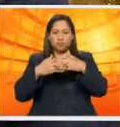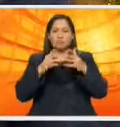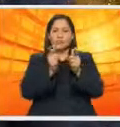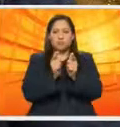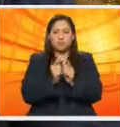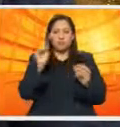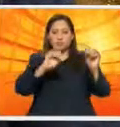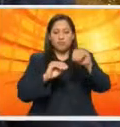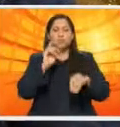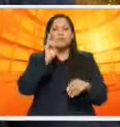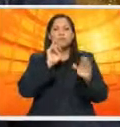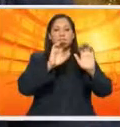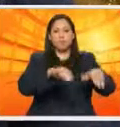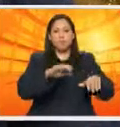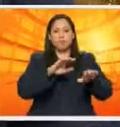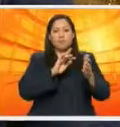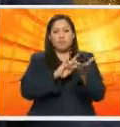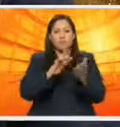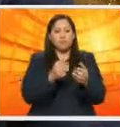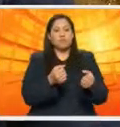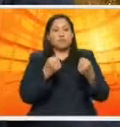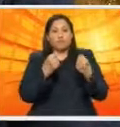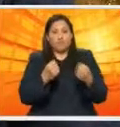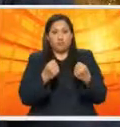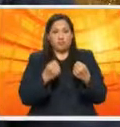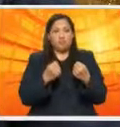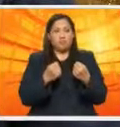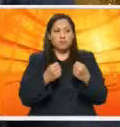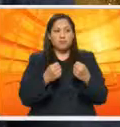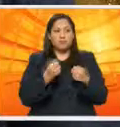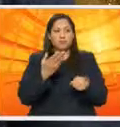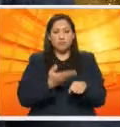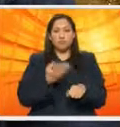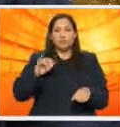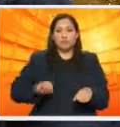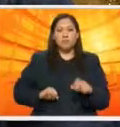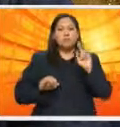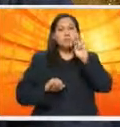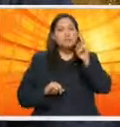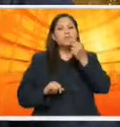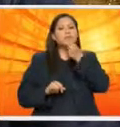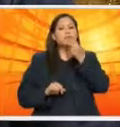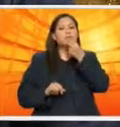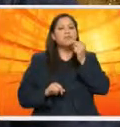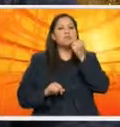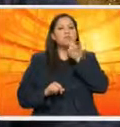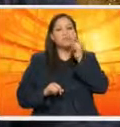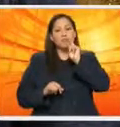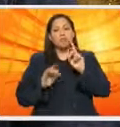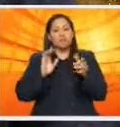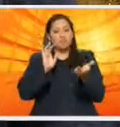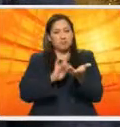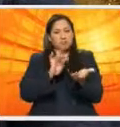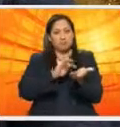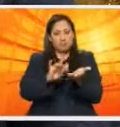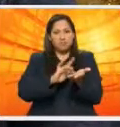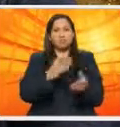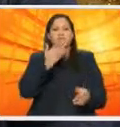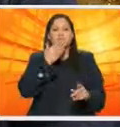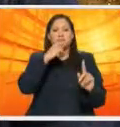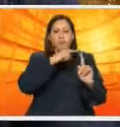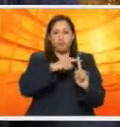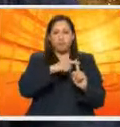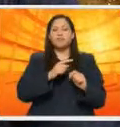¿no? Muy bien. Y entonces en equilibrio de fuerzas, de verdad es muy, muy interesante ver a los niños y a las niñas participando de manera positiva.